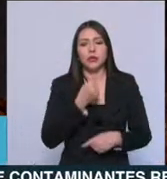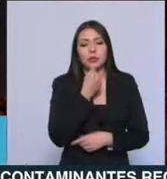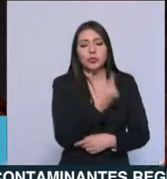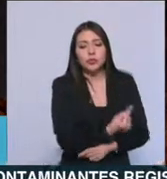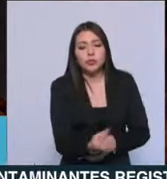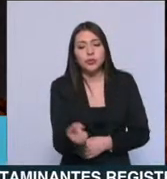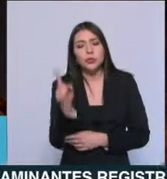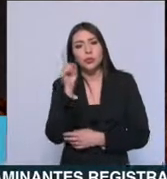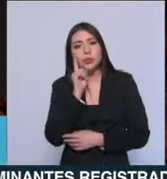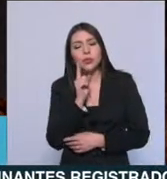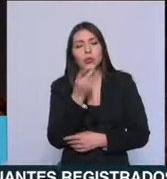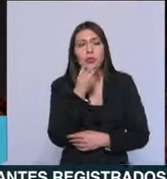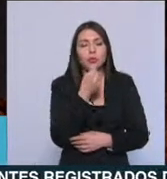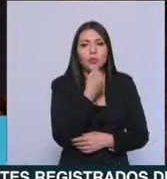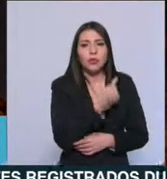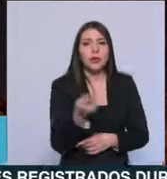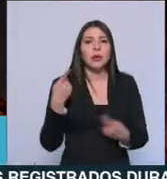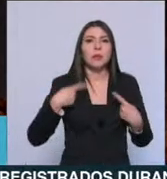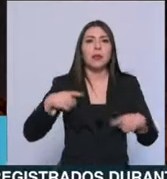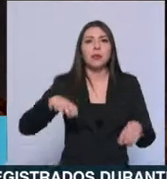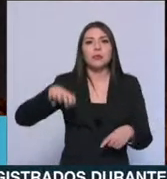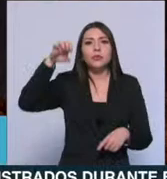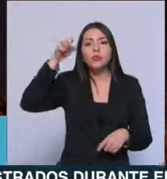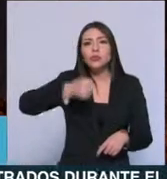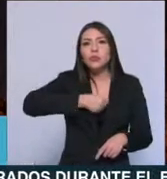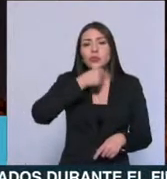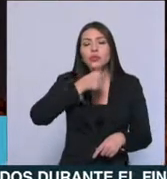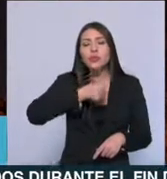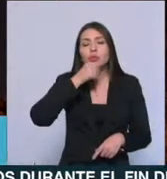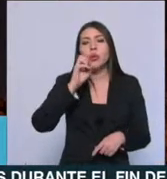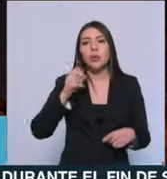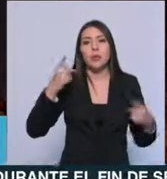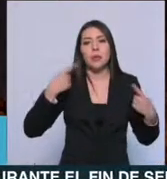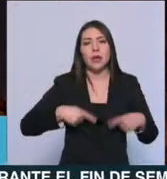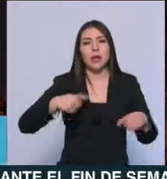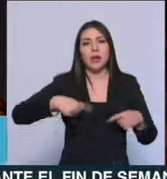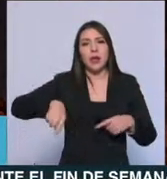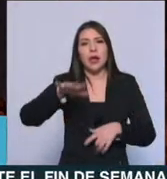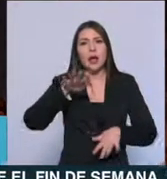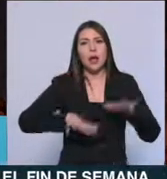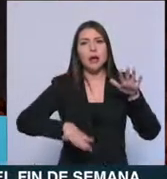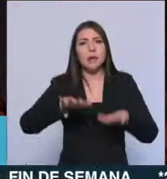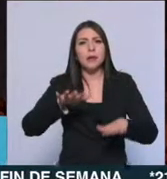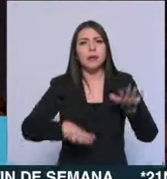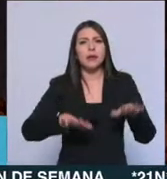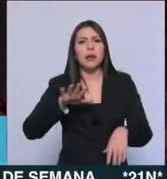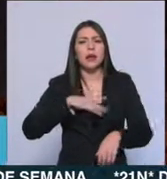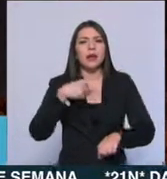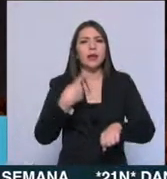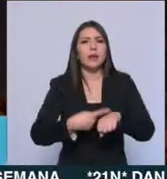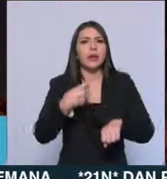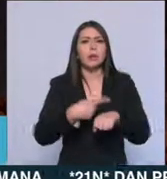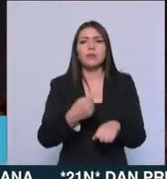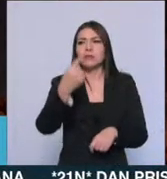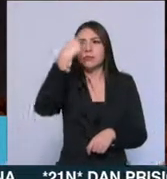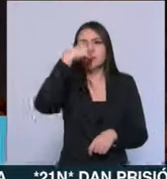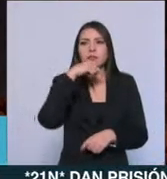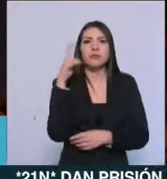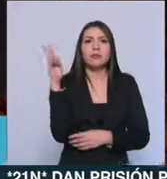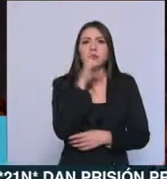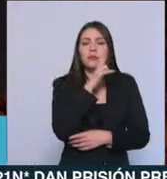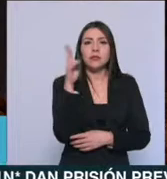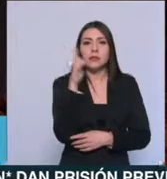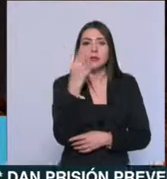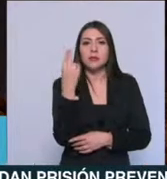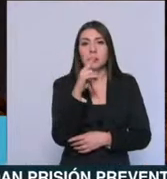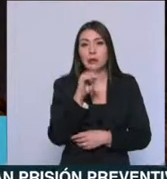son niños, son adultos mayores y son personas que muchas de ellas tienen a veces, te digo, problemas respiratorios, ya que se